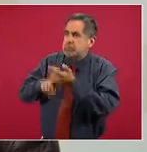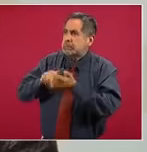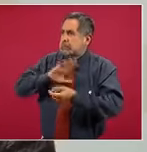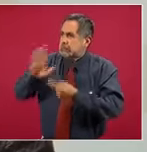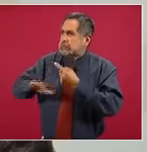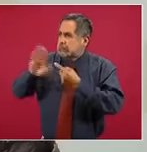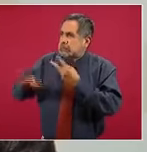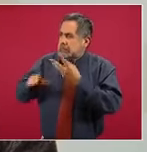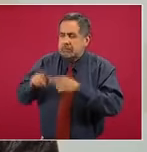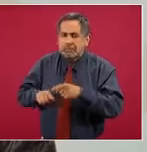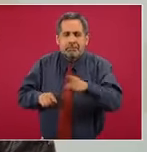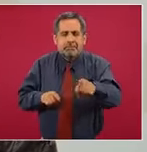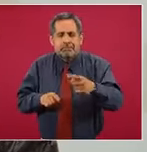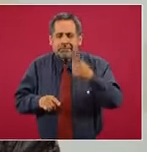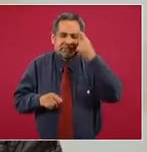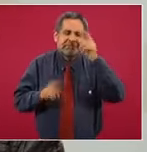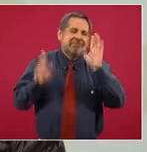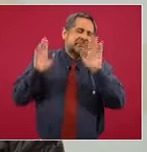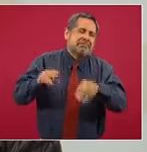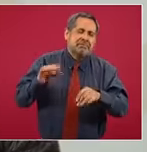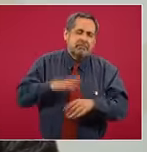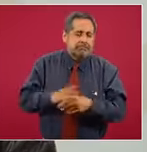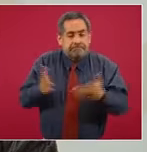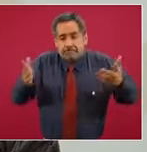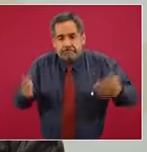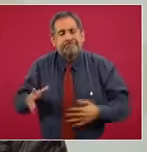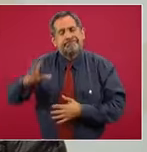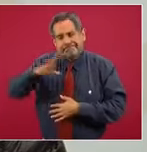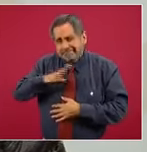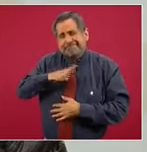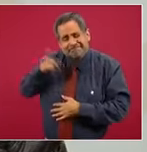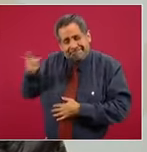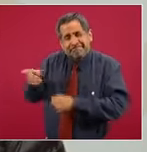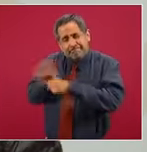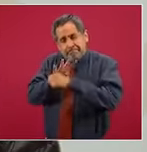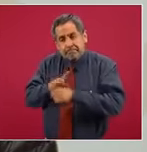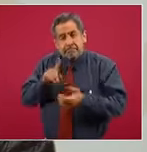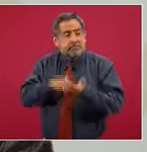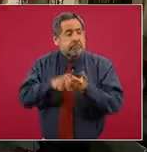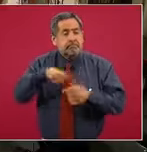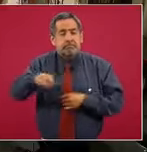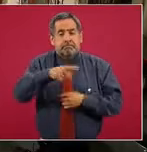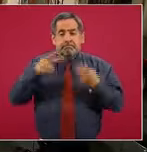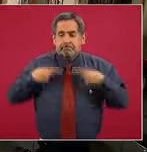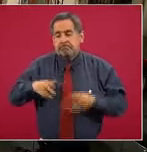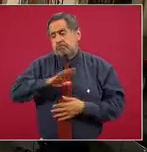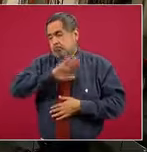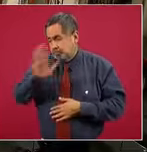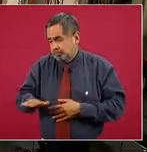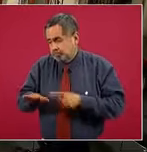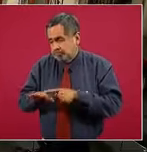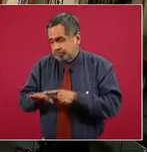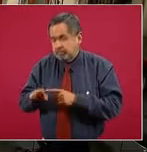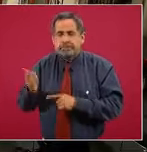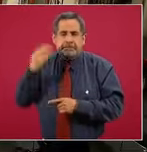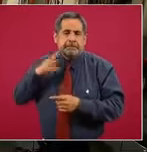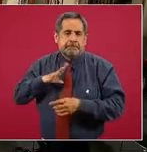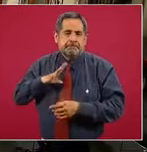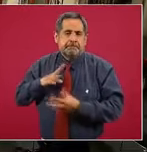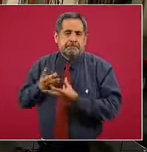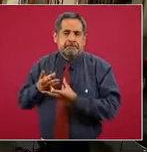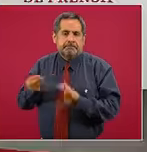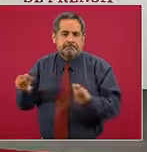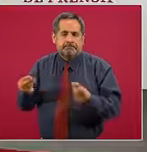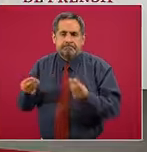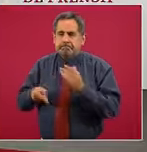duro, no existen, pero sí existen. Y las personas que desafortunadamente perdieron la vida existían y dejaron un